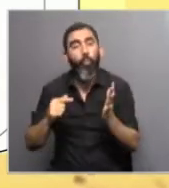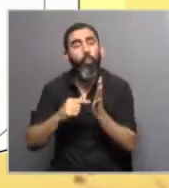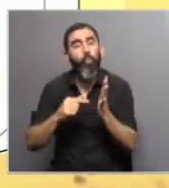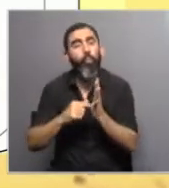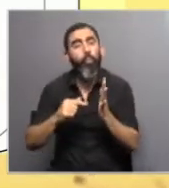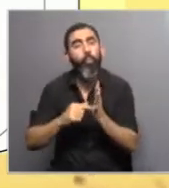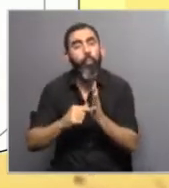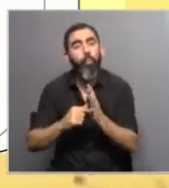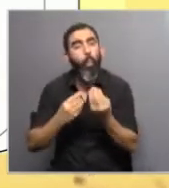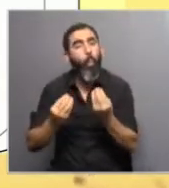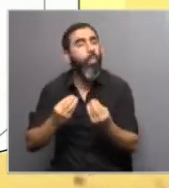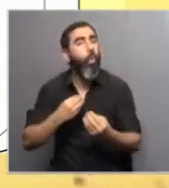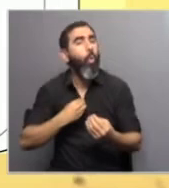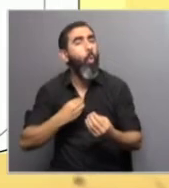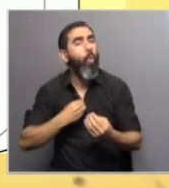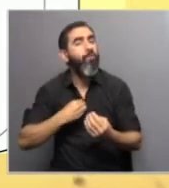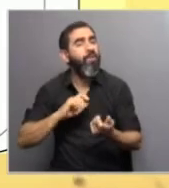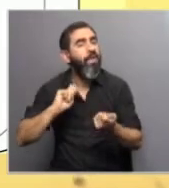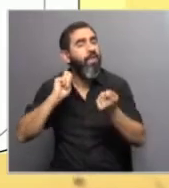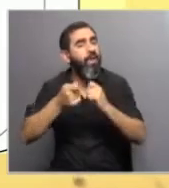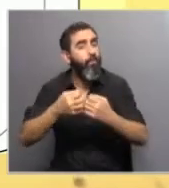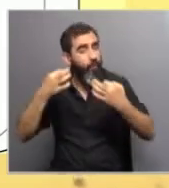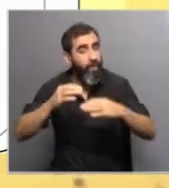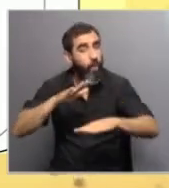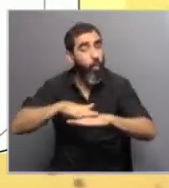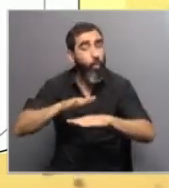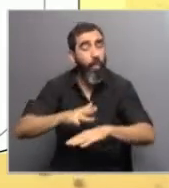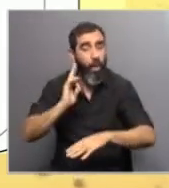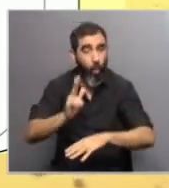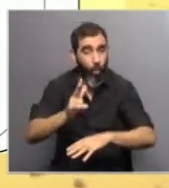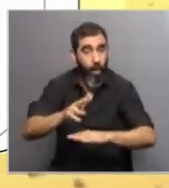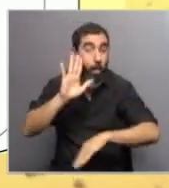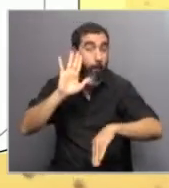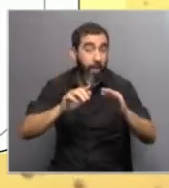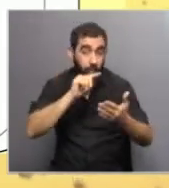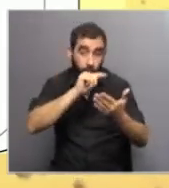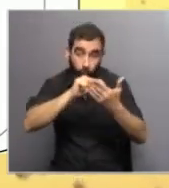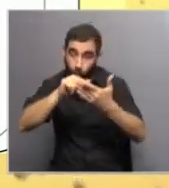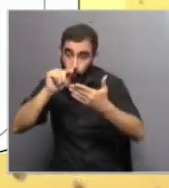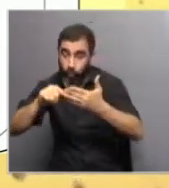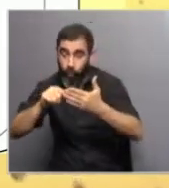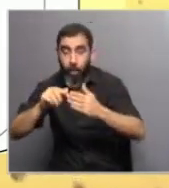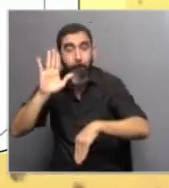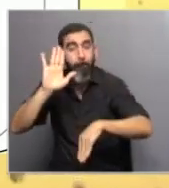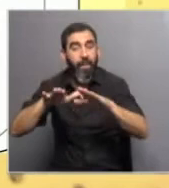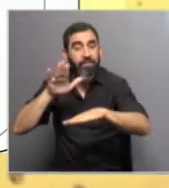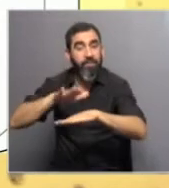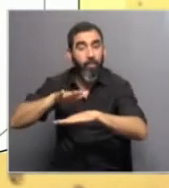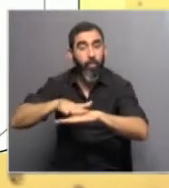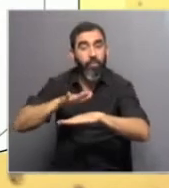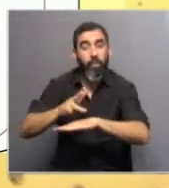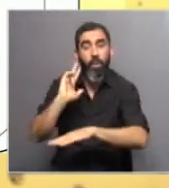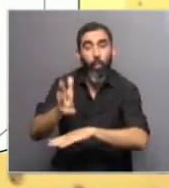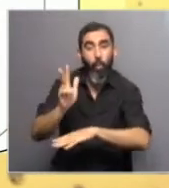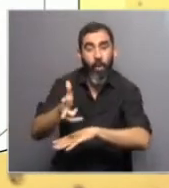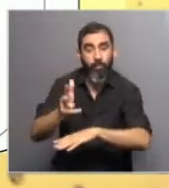el grado de confianza de que esos cambios hayan sido por la acción humana. Cuantos más puntitos tenés, la atribución a la acción humana